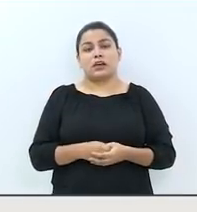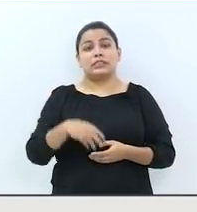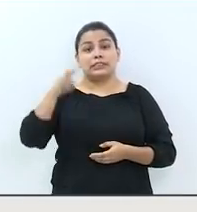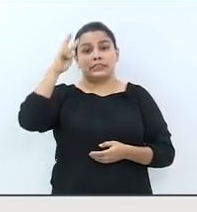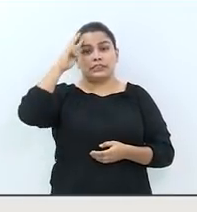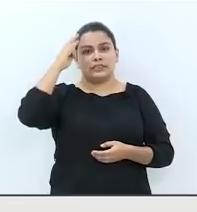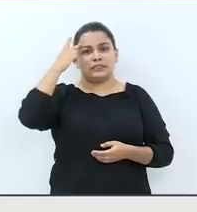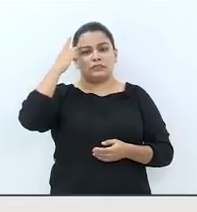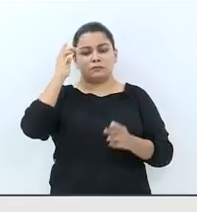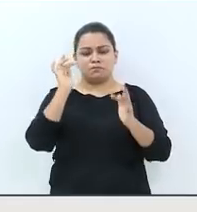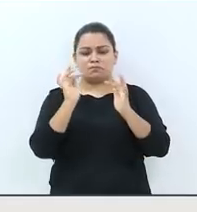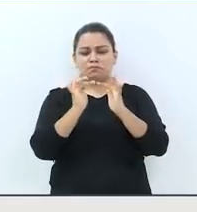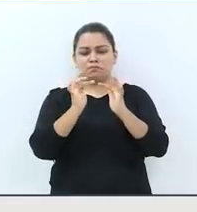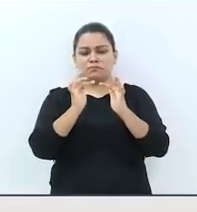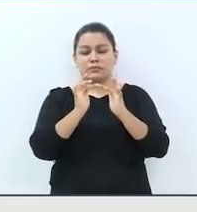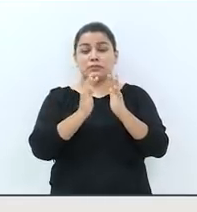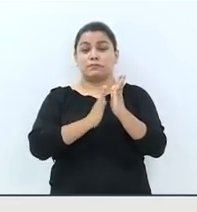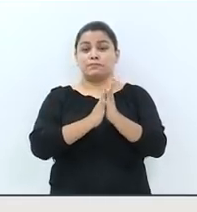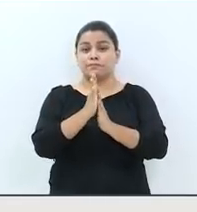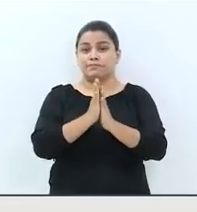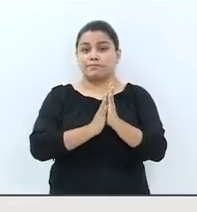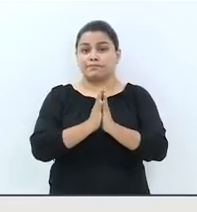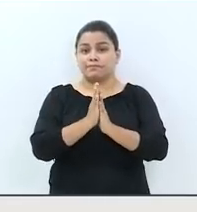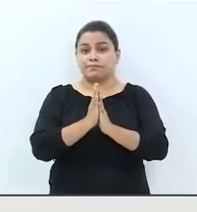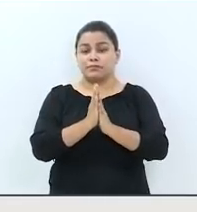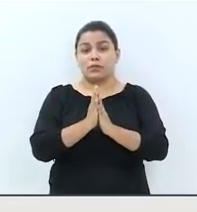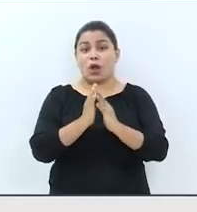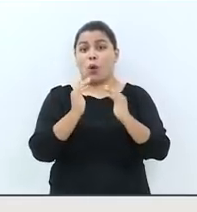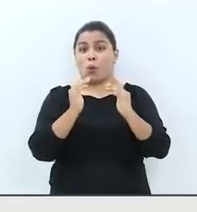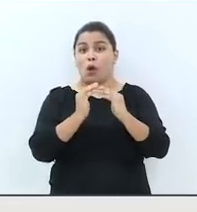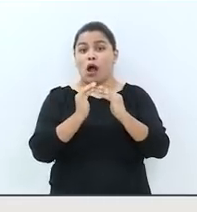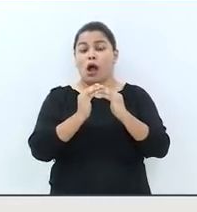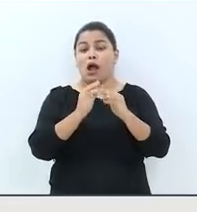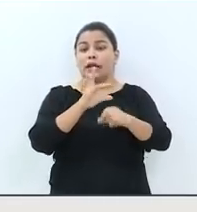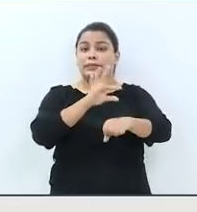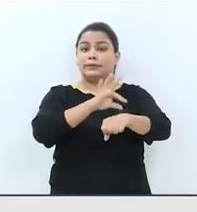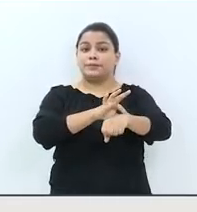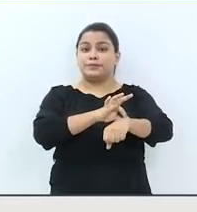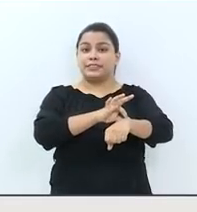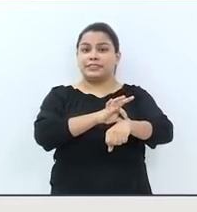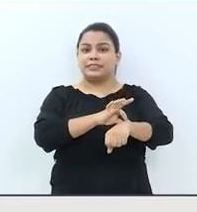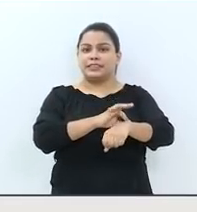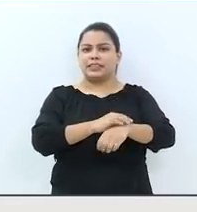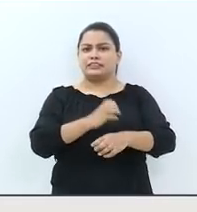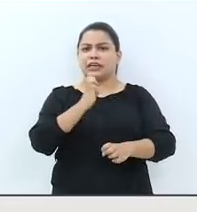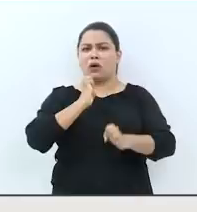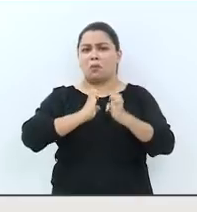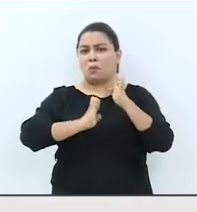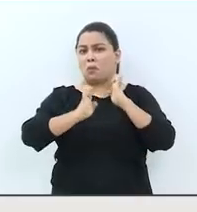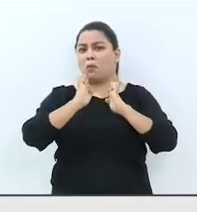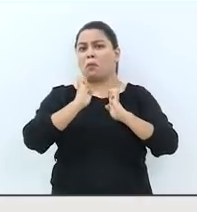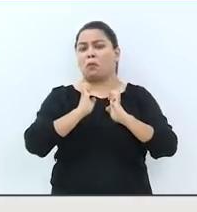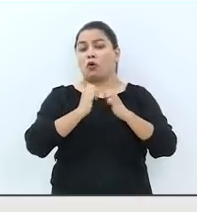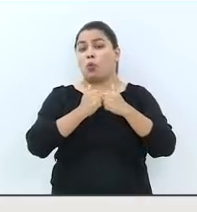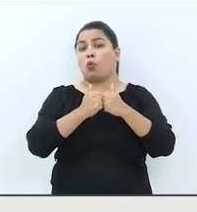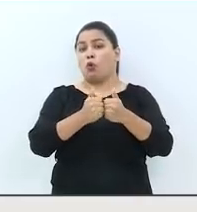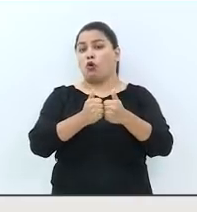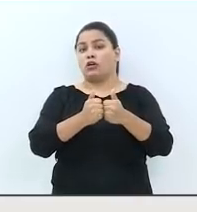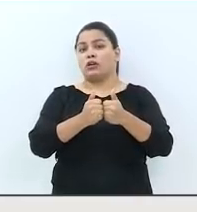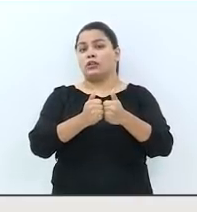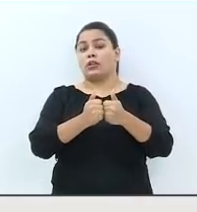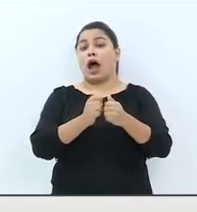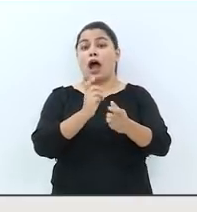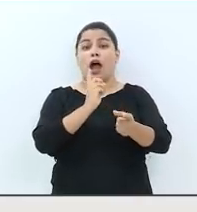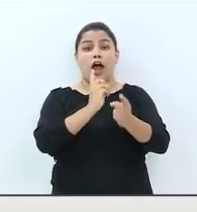a conectar con intereses, ¿verdad? Intereses y experiencias, a conectar la emoción con lo que es el